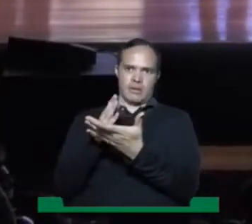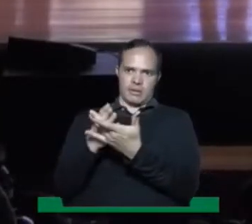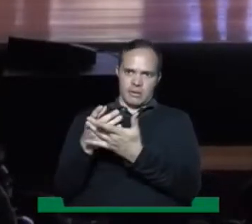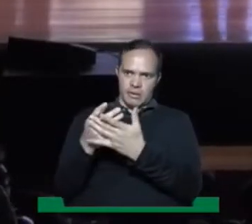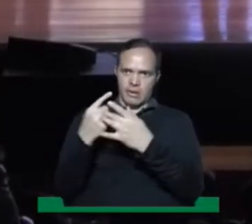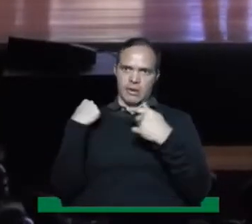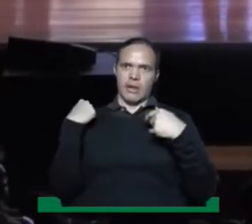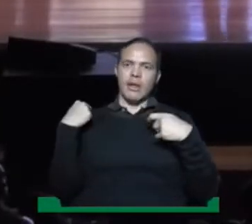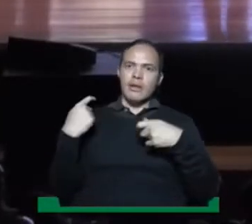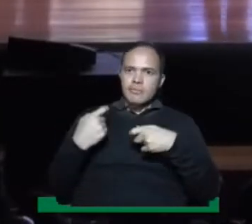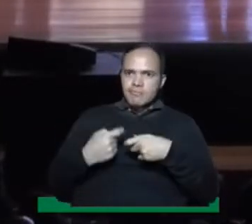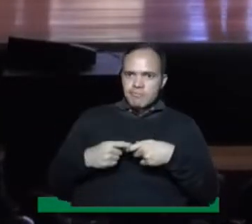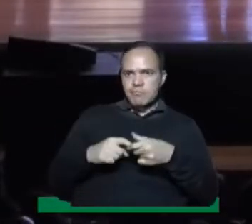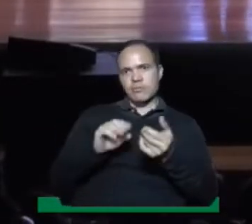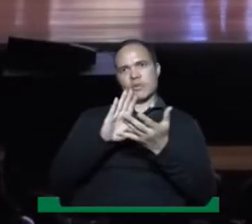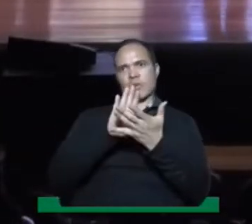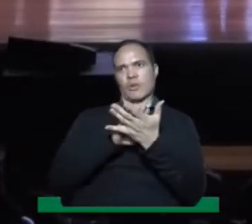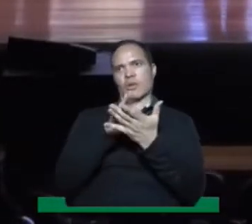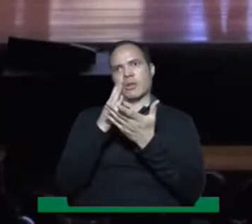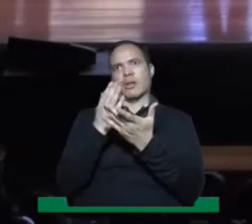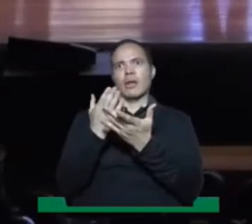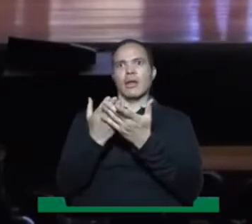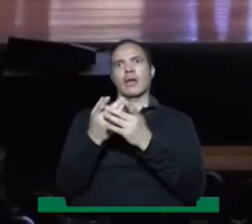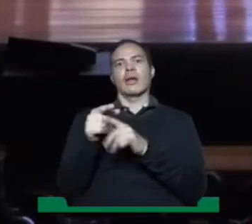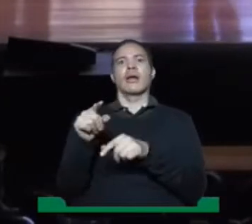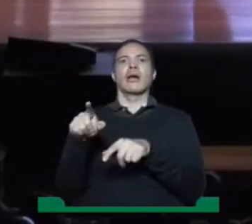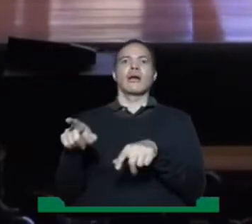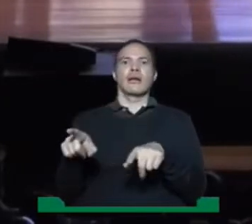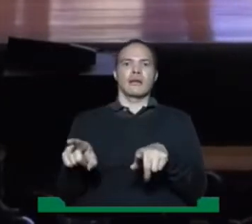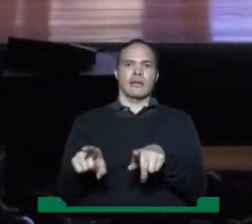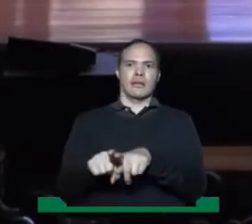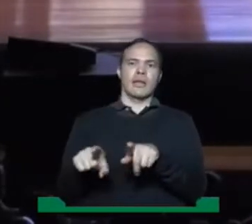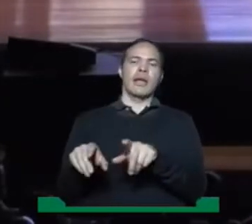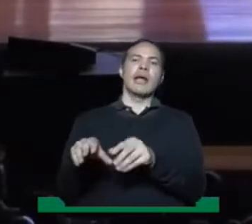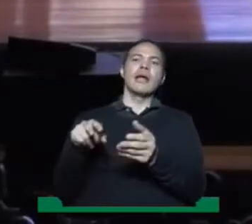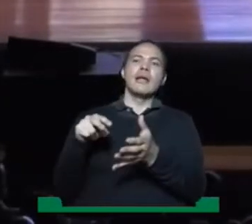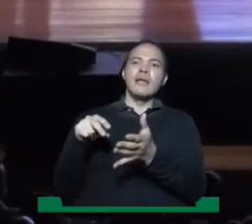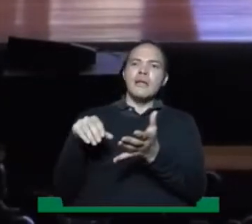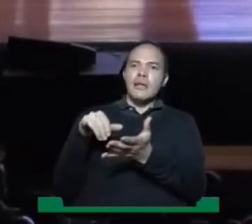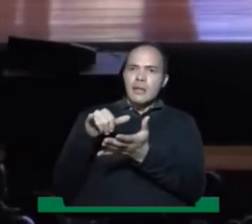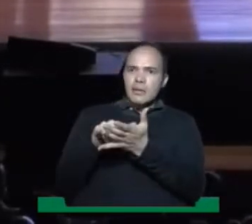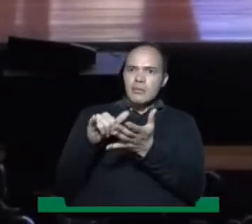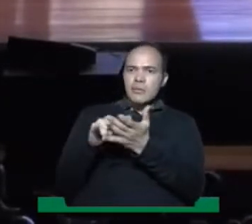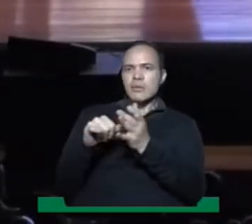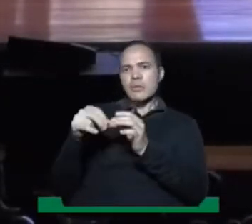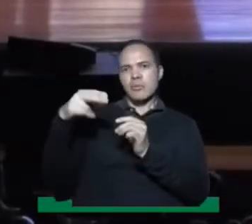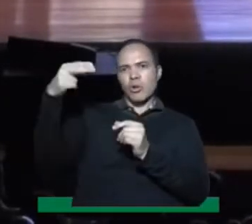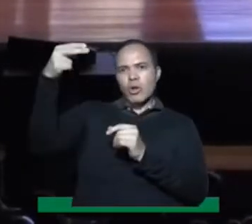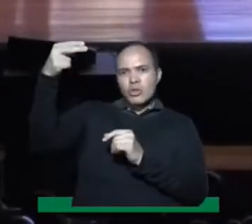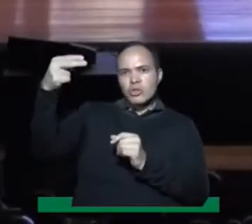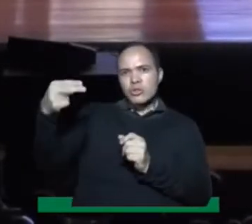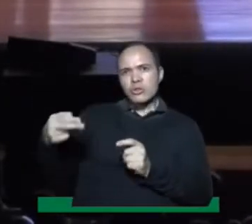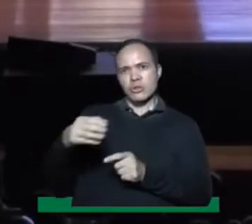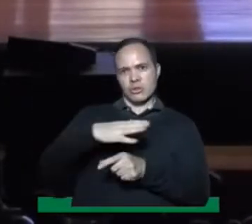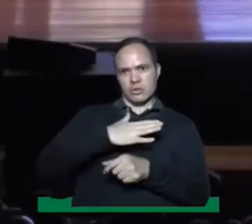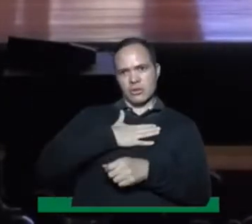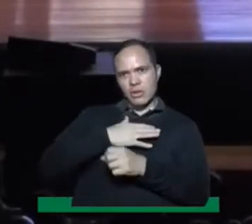que empezaron a traducir estaba la historia de nosotros la historia de lo que lo que habíamos vivido